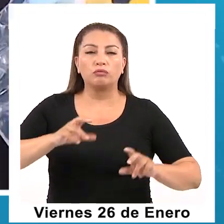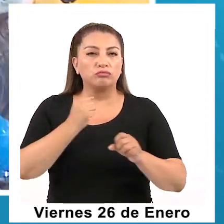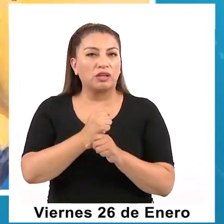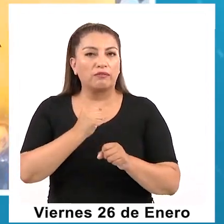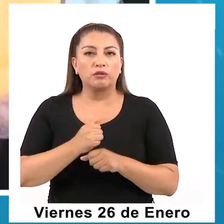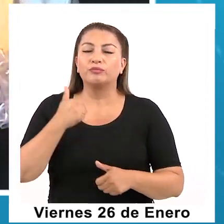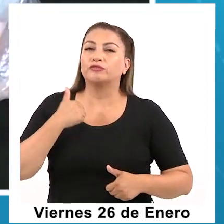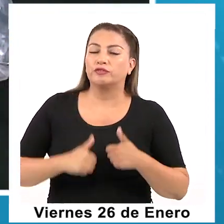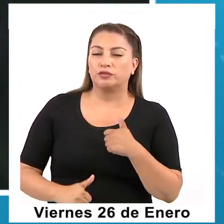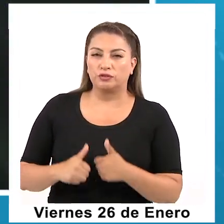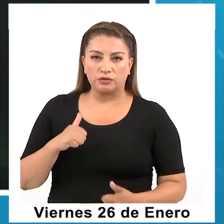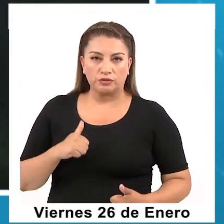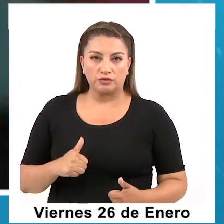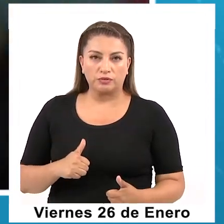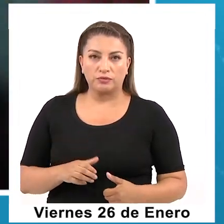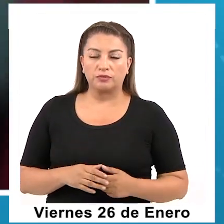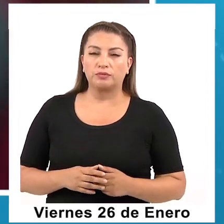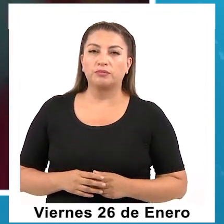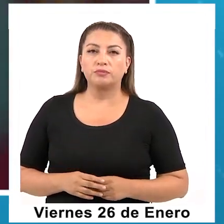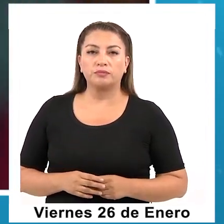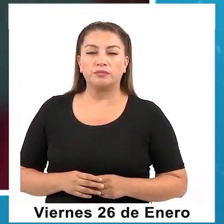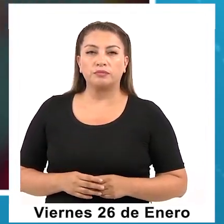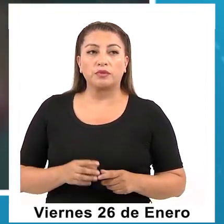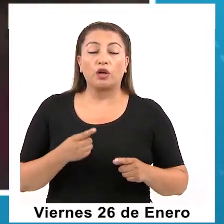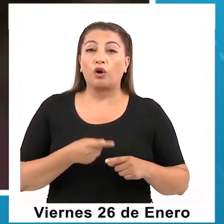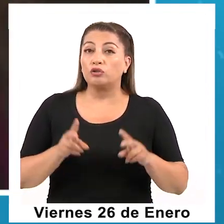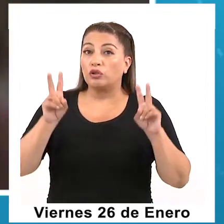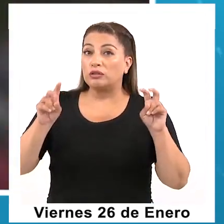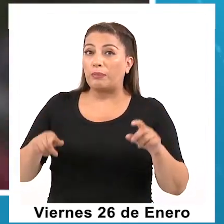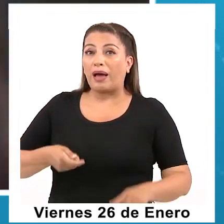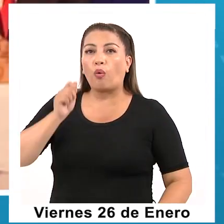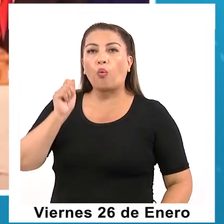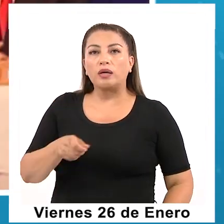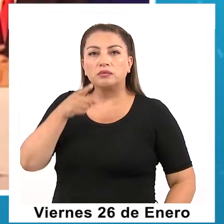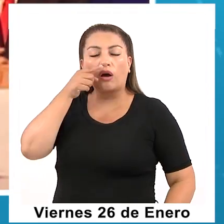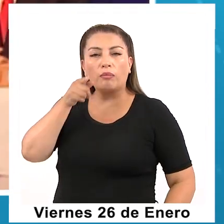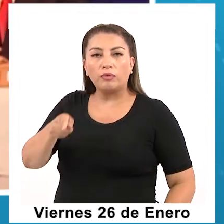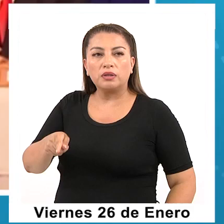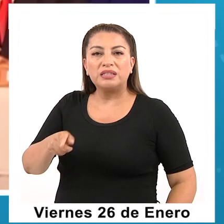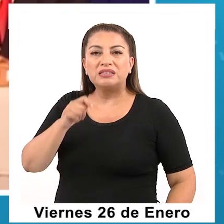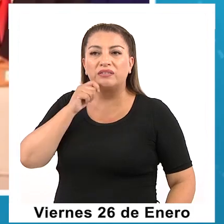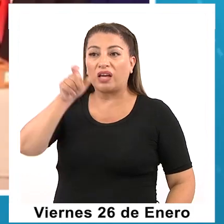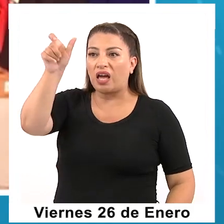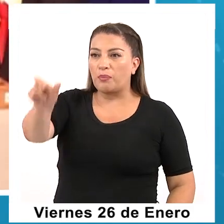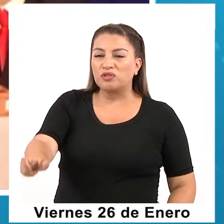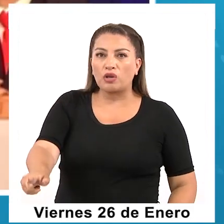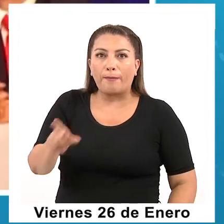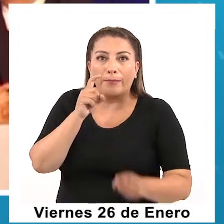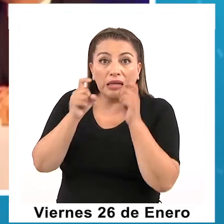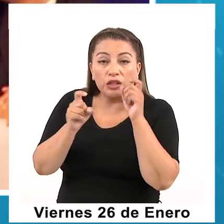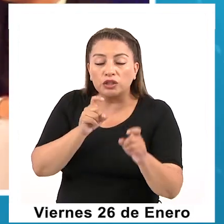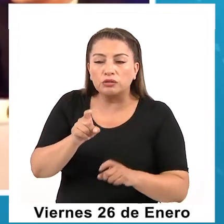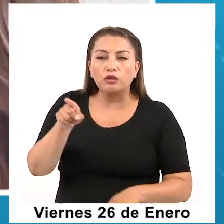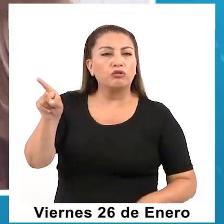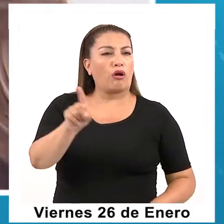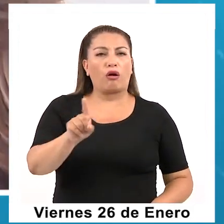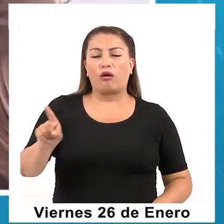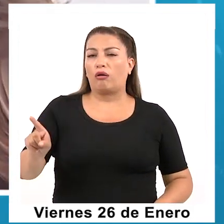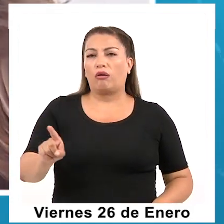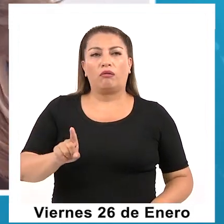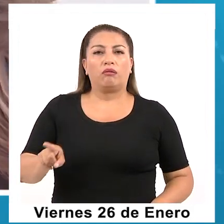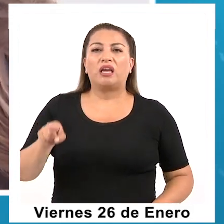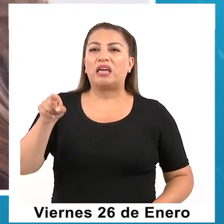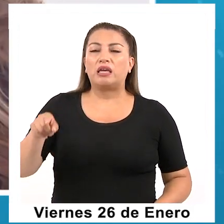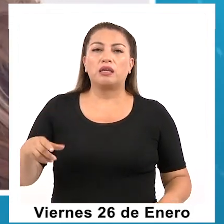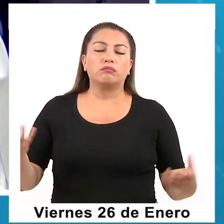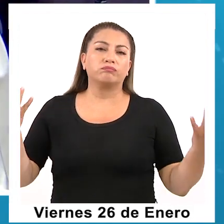en el fondo. ok. Y sí, lo otro que toma en cuenta el juez también es que no sea un peligro para la sociedad. Ella no es edil, no ocupa un